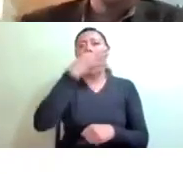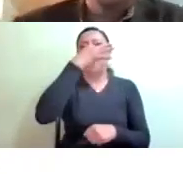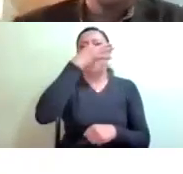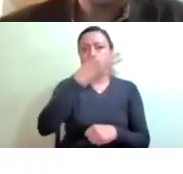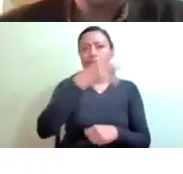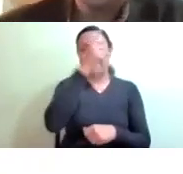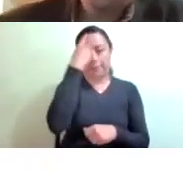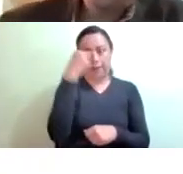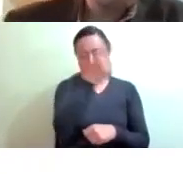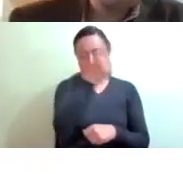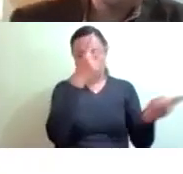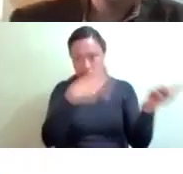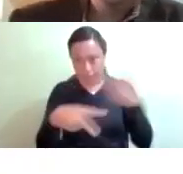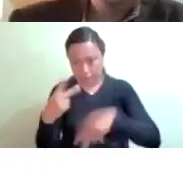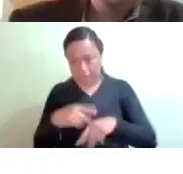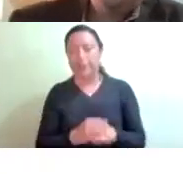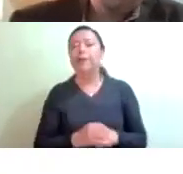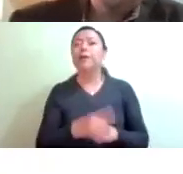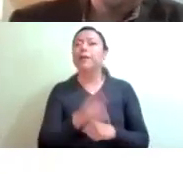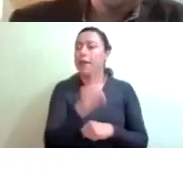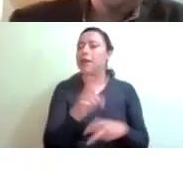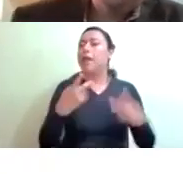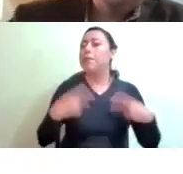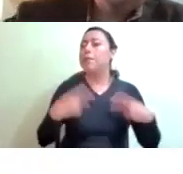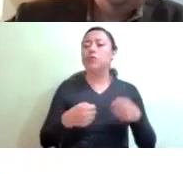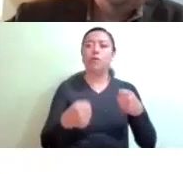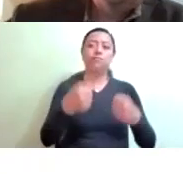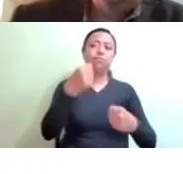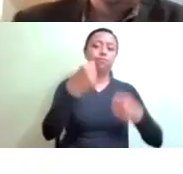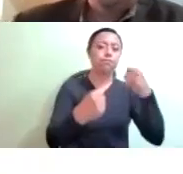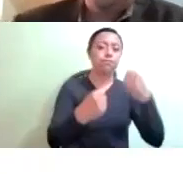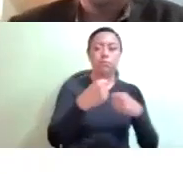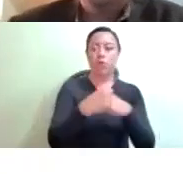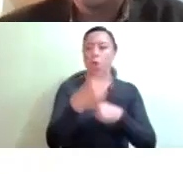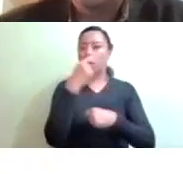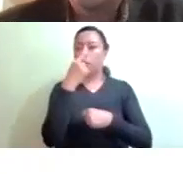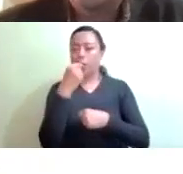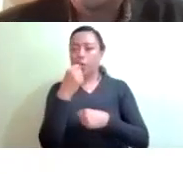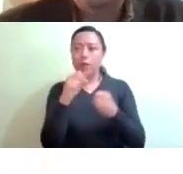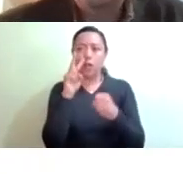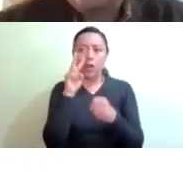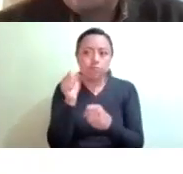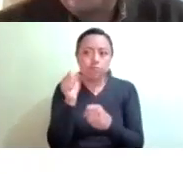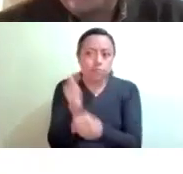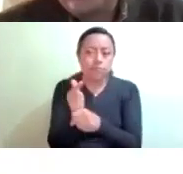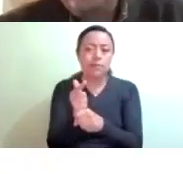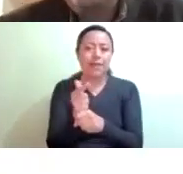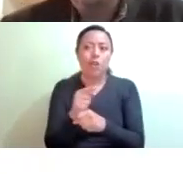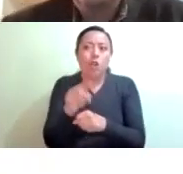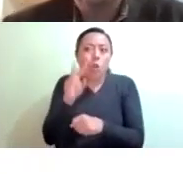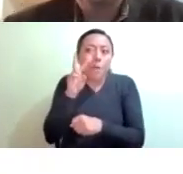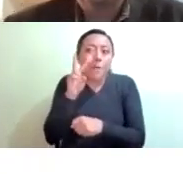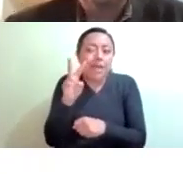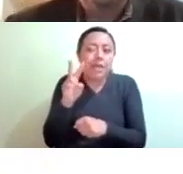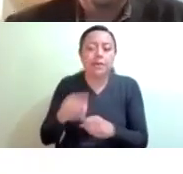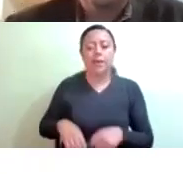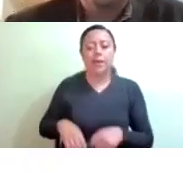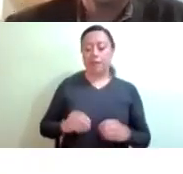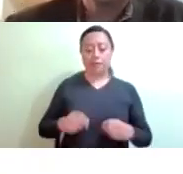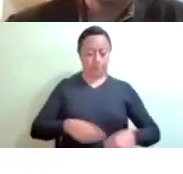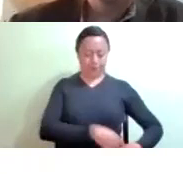en esa esquina y lleva unos paquetes y viene la gente y le da el dinero. Entonces, la policía a lo